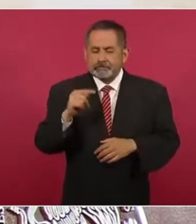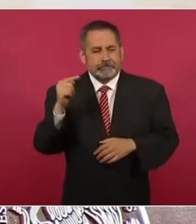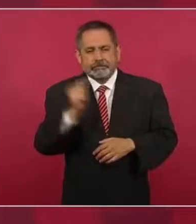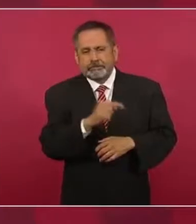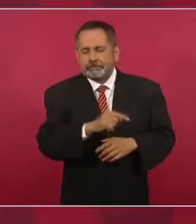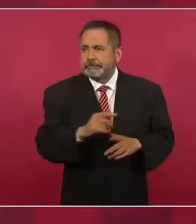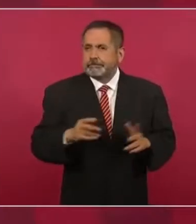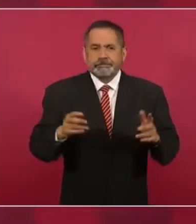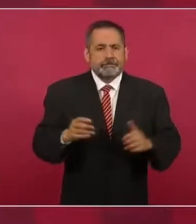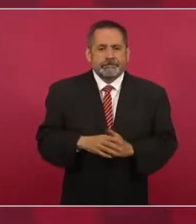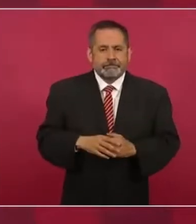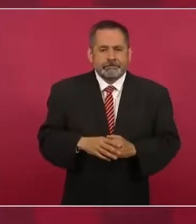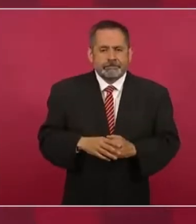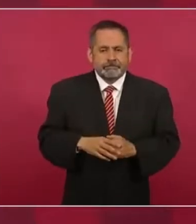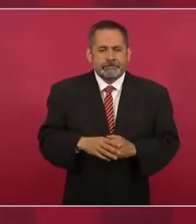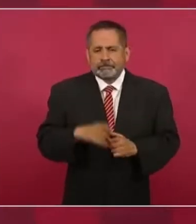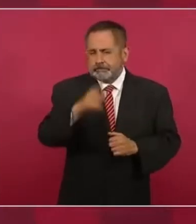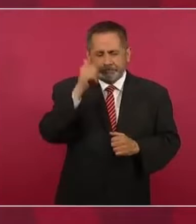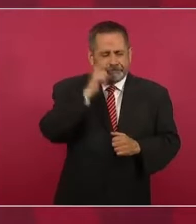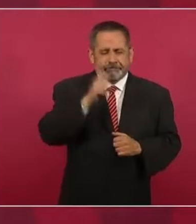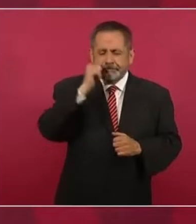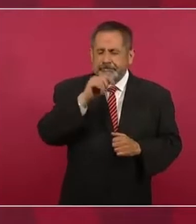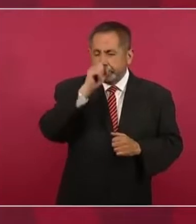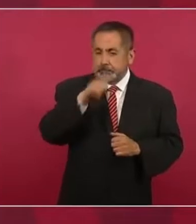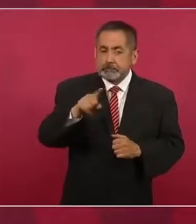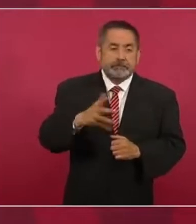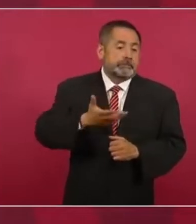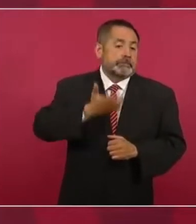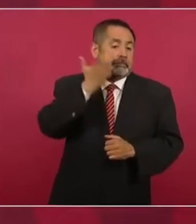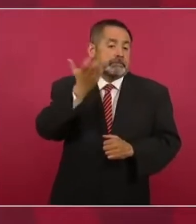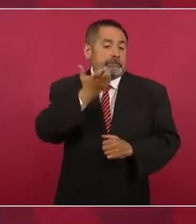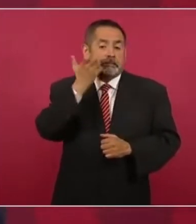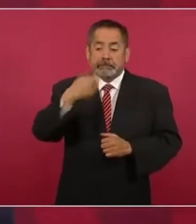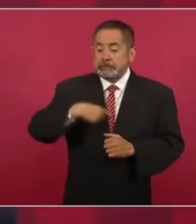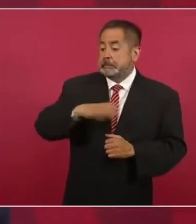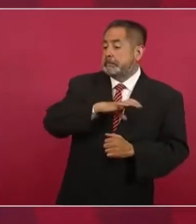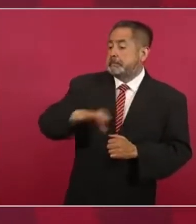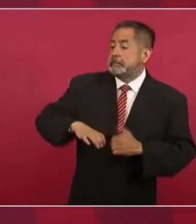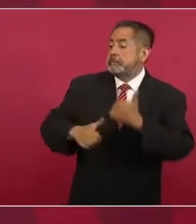era el que siempre aparecía. Y claro,